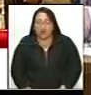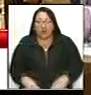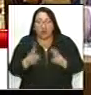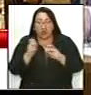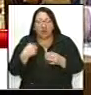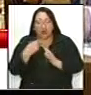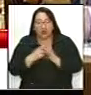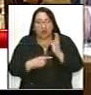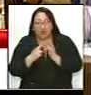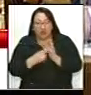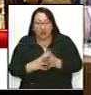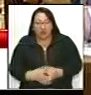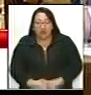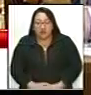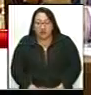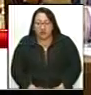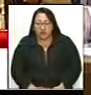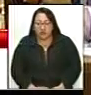reglamentar.